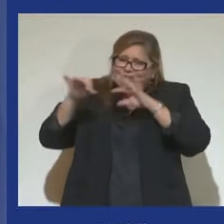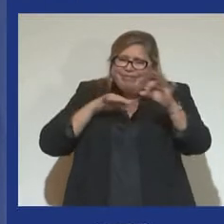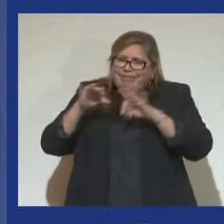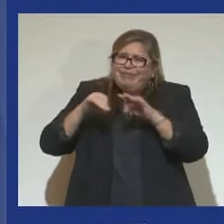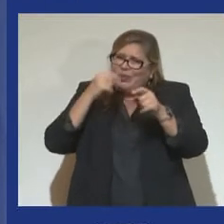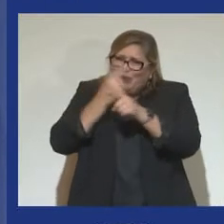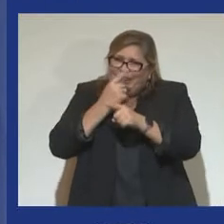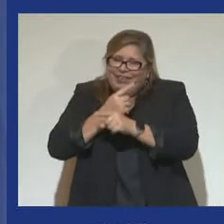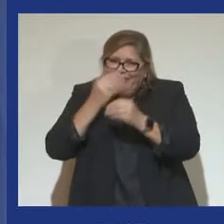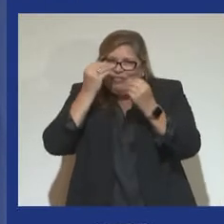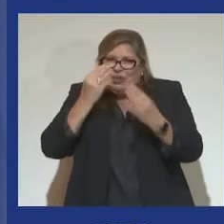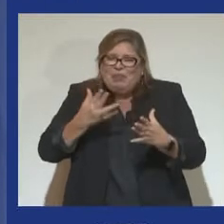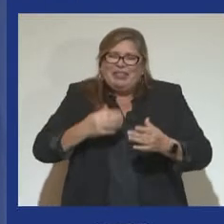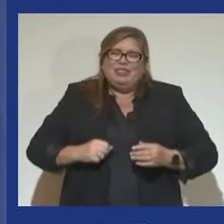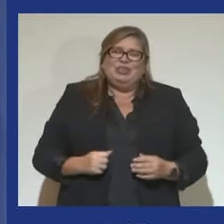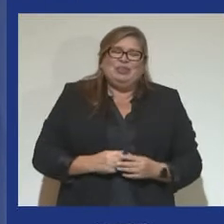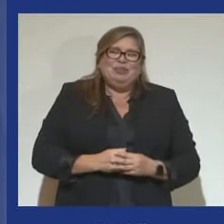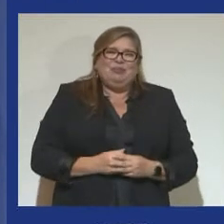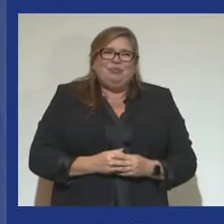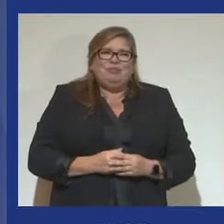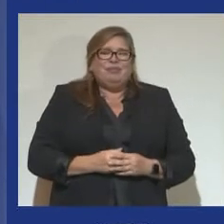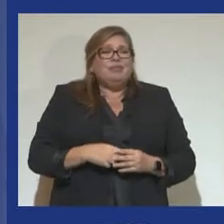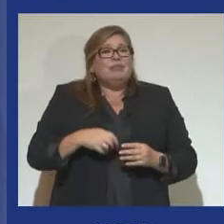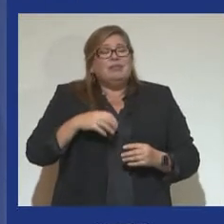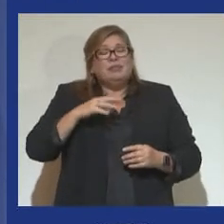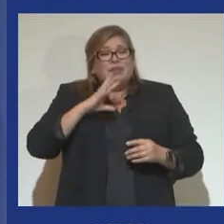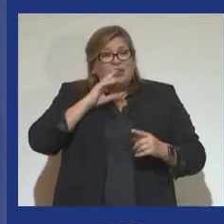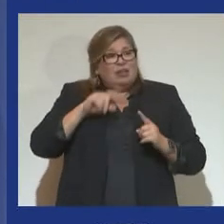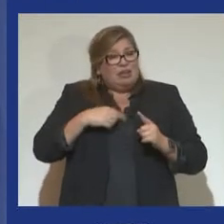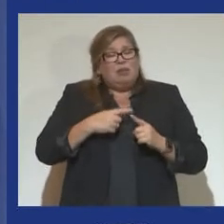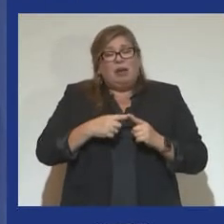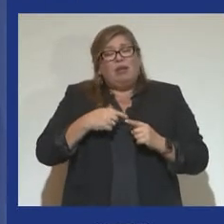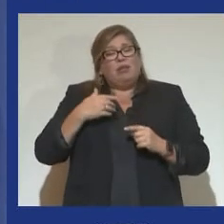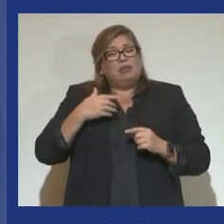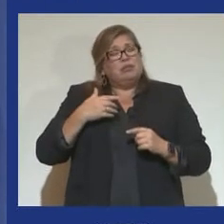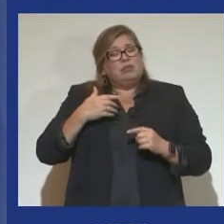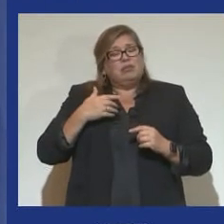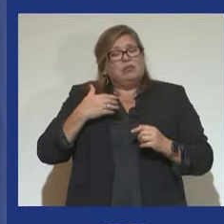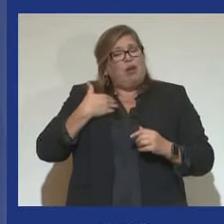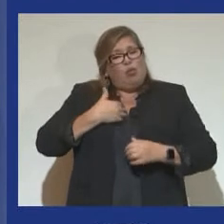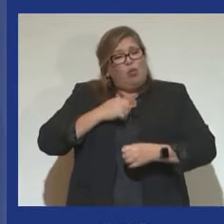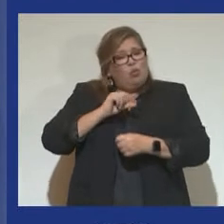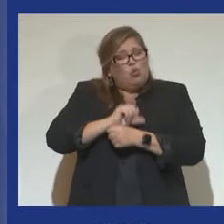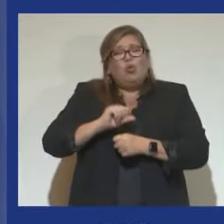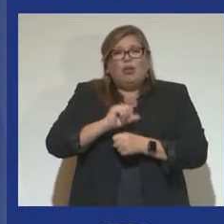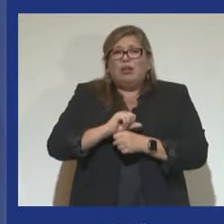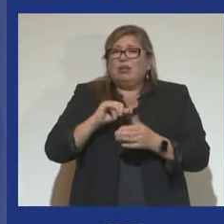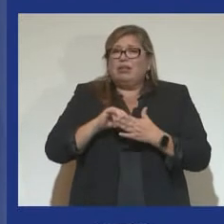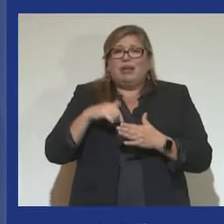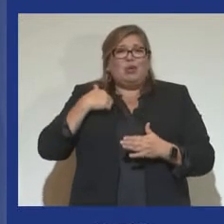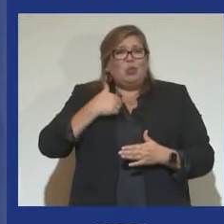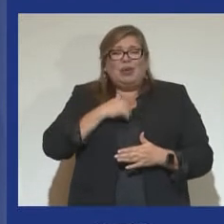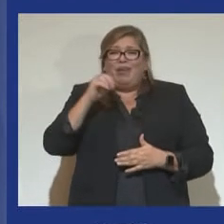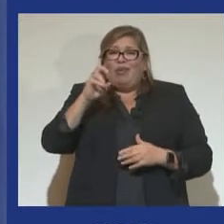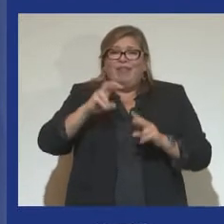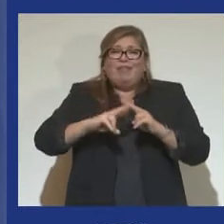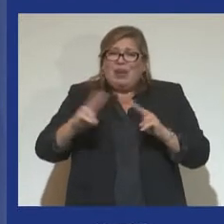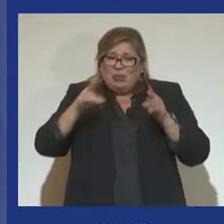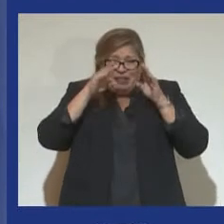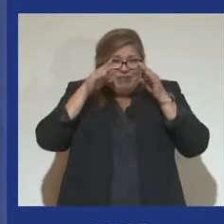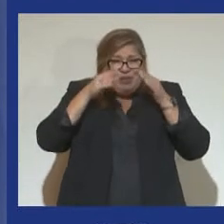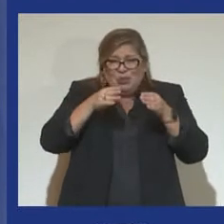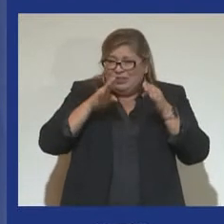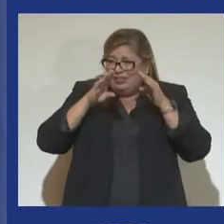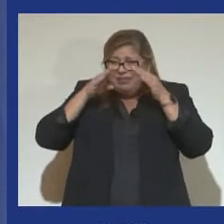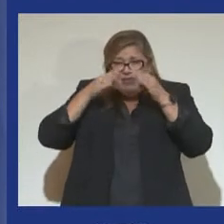les aseguro yo les aseguro personalmente no profesionalmente pero personalmente en cuanto al trabajo que hacemos que es tema tenemos que